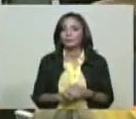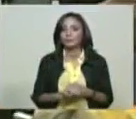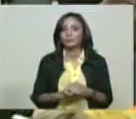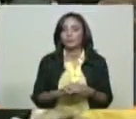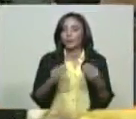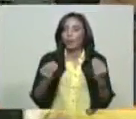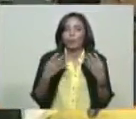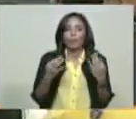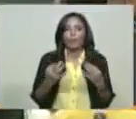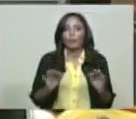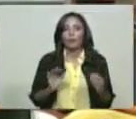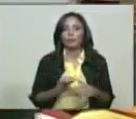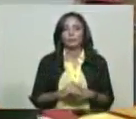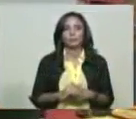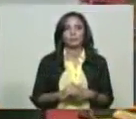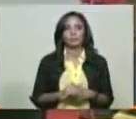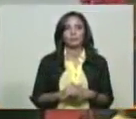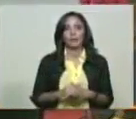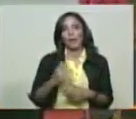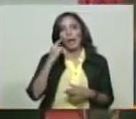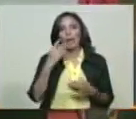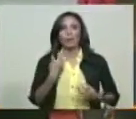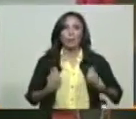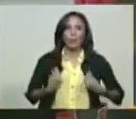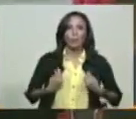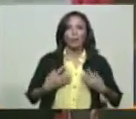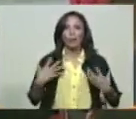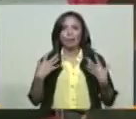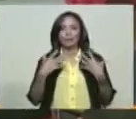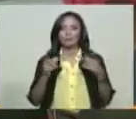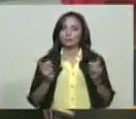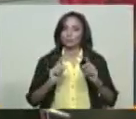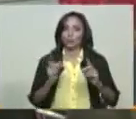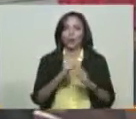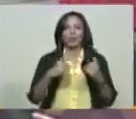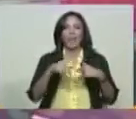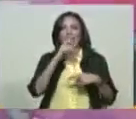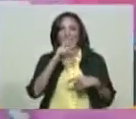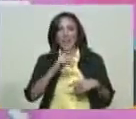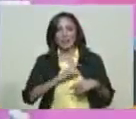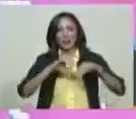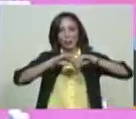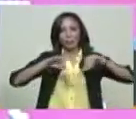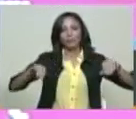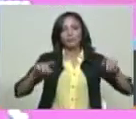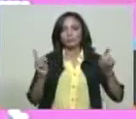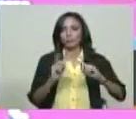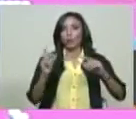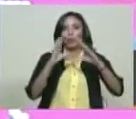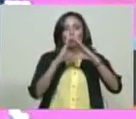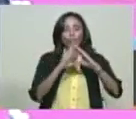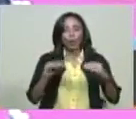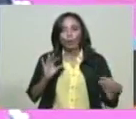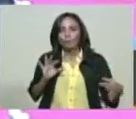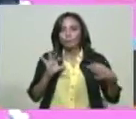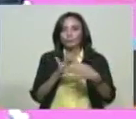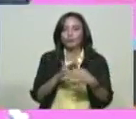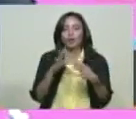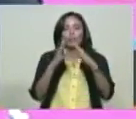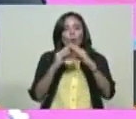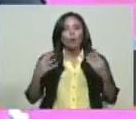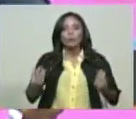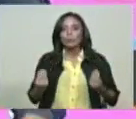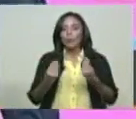venas que nadie se alarme aquí no hay enemigos ninguno de nosotros es enemigo del proyecto